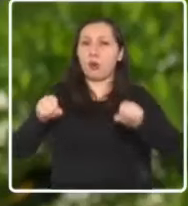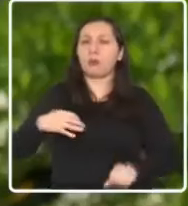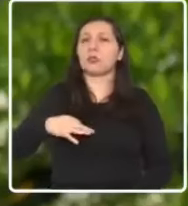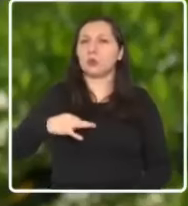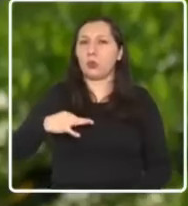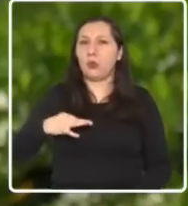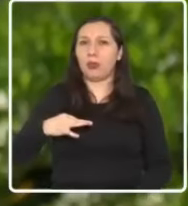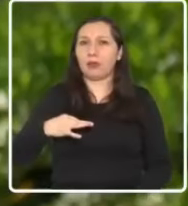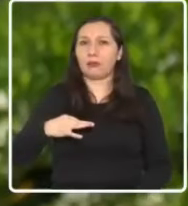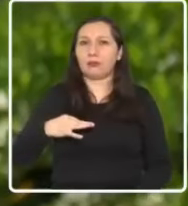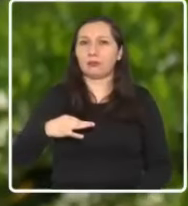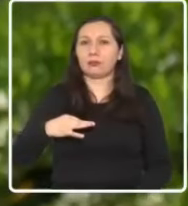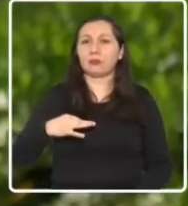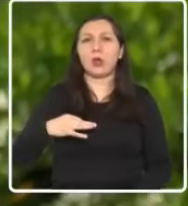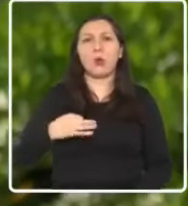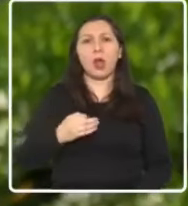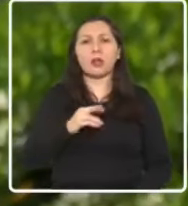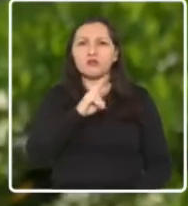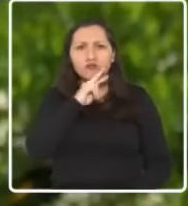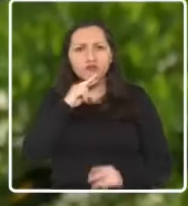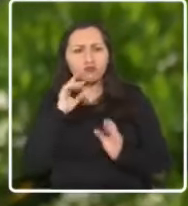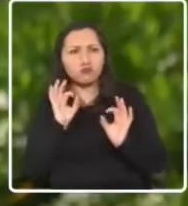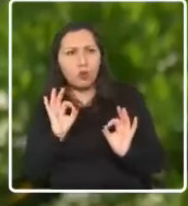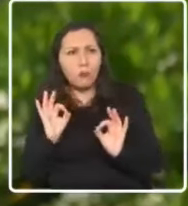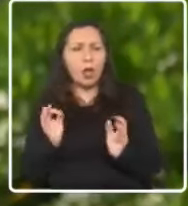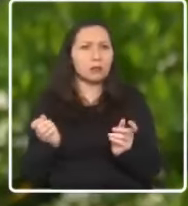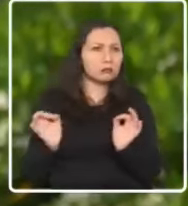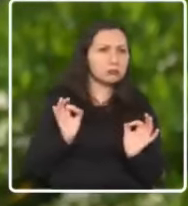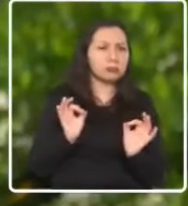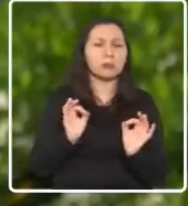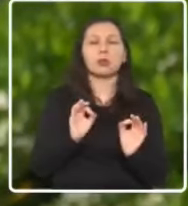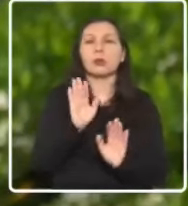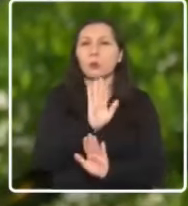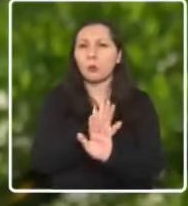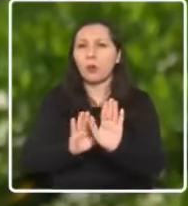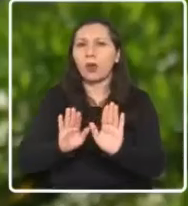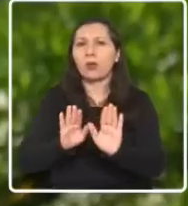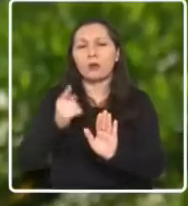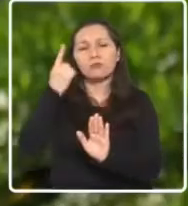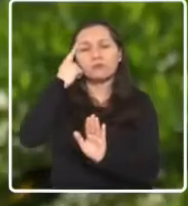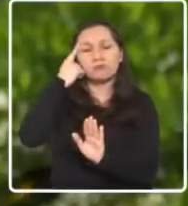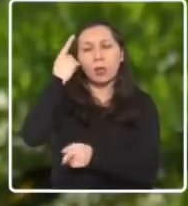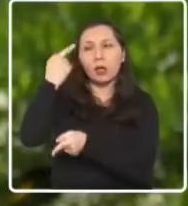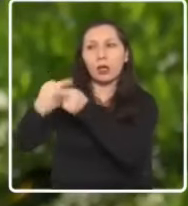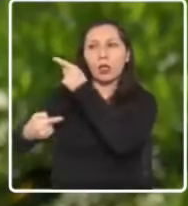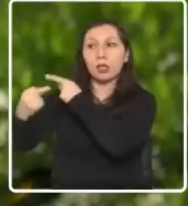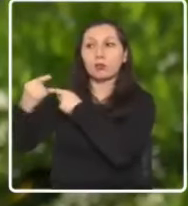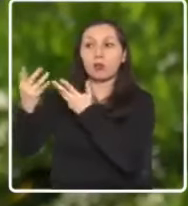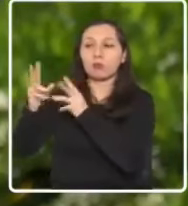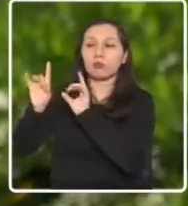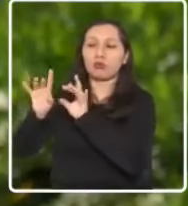ciudadano, de austeridad, sino también que tenga un sentido histórico que